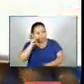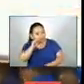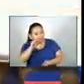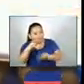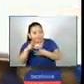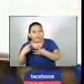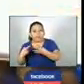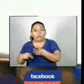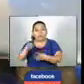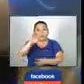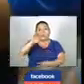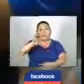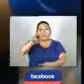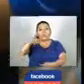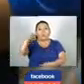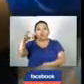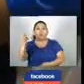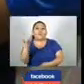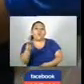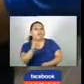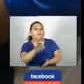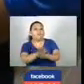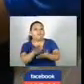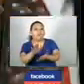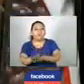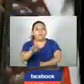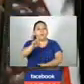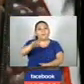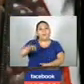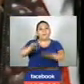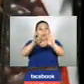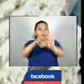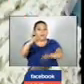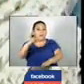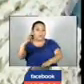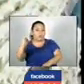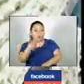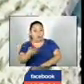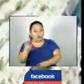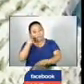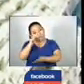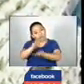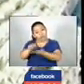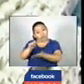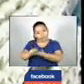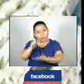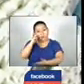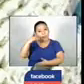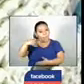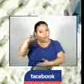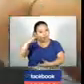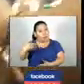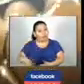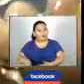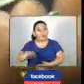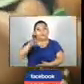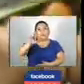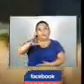40,000 registros de los costos de 1,600 productos, identificando un aumento en más de